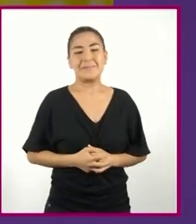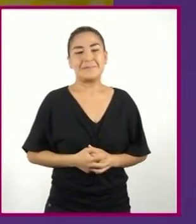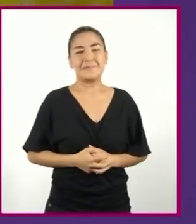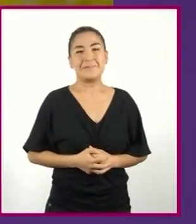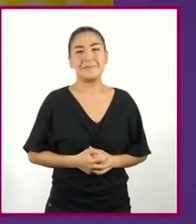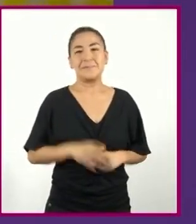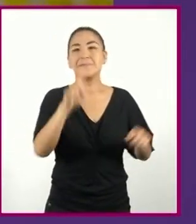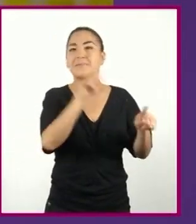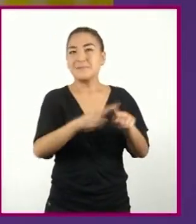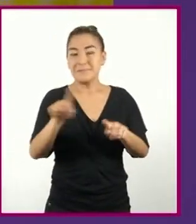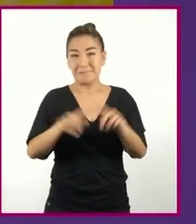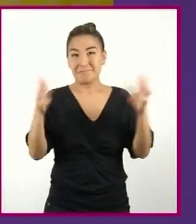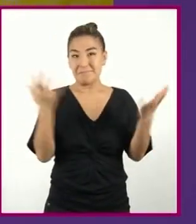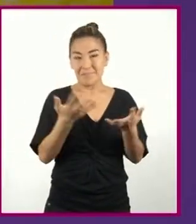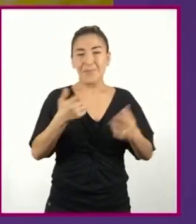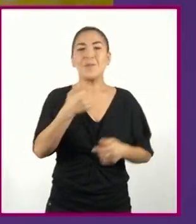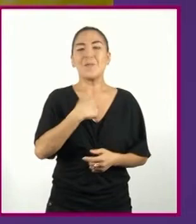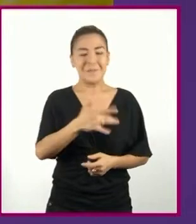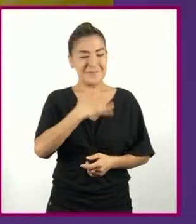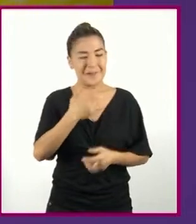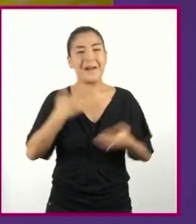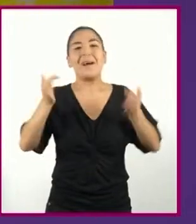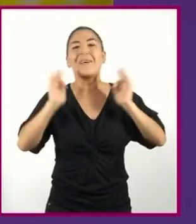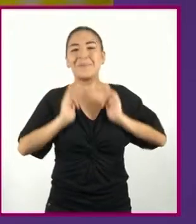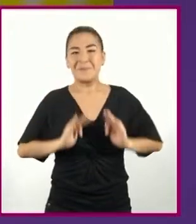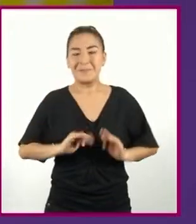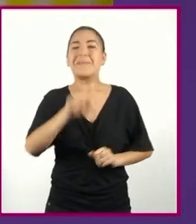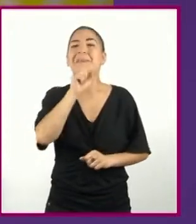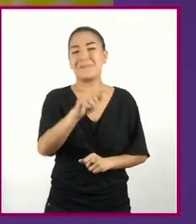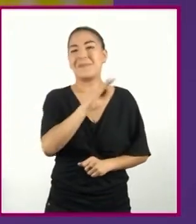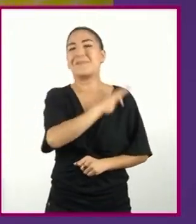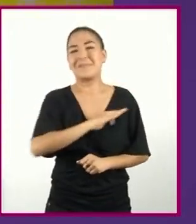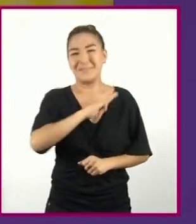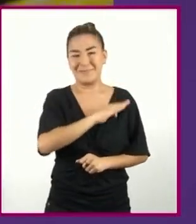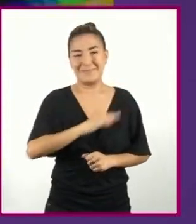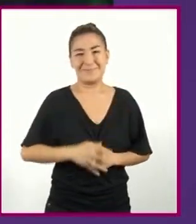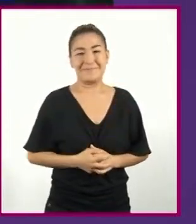que al realizarlas me relajo y me da felicidad.